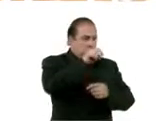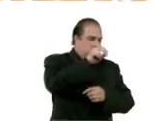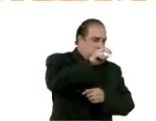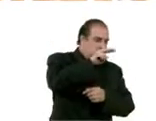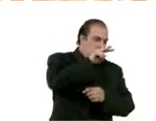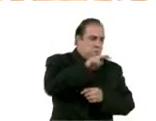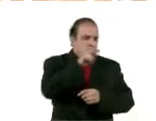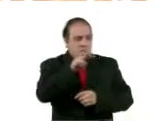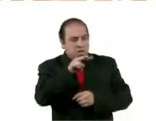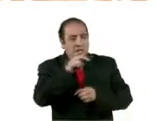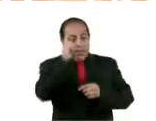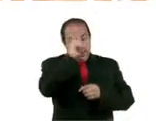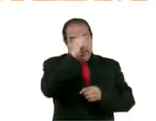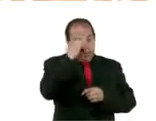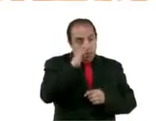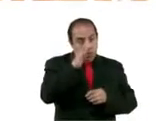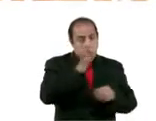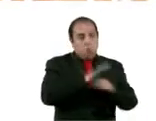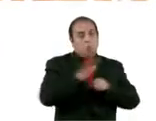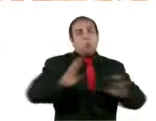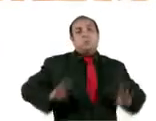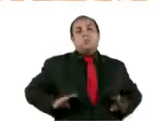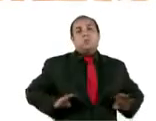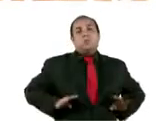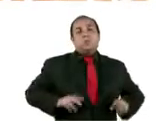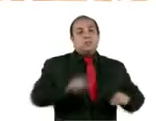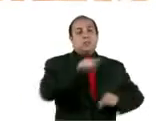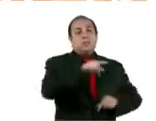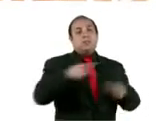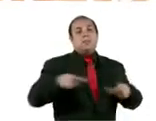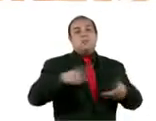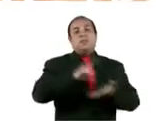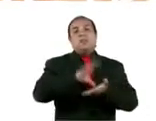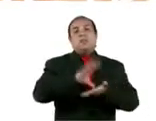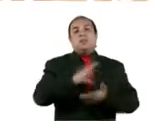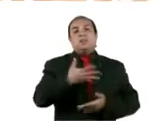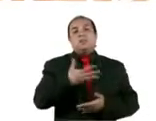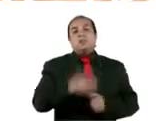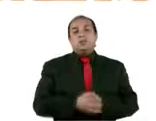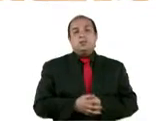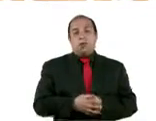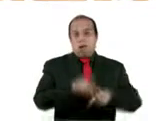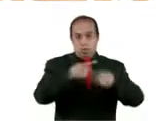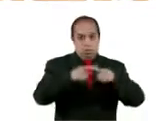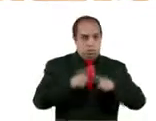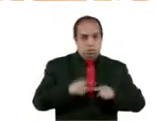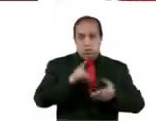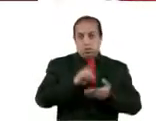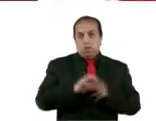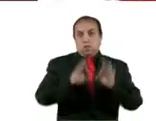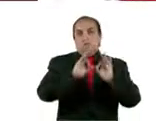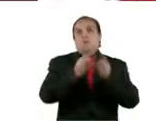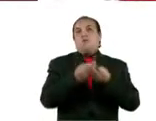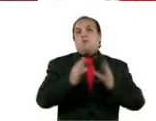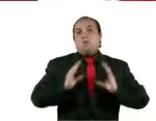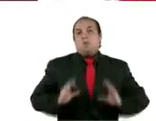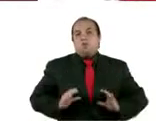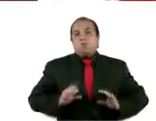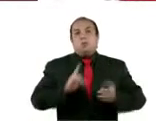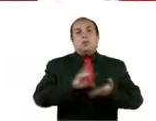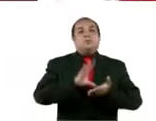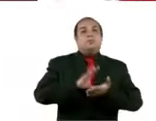difícil decir cuál es la característica de una persona que tiene alguna discapacidad, son diversas y son los propios médicos los que